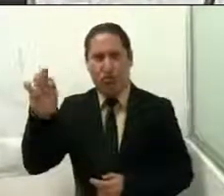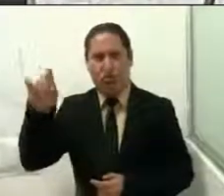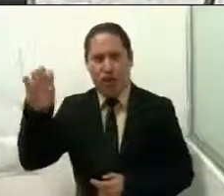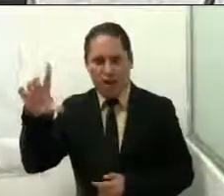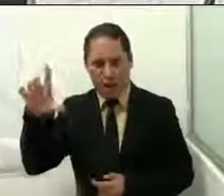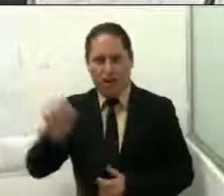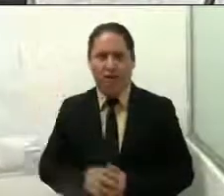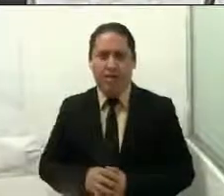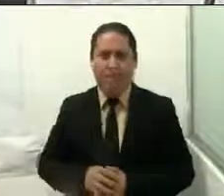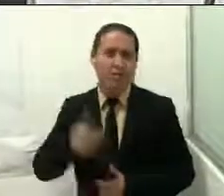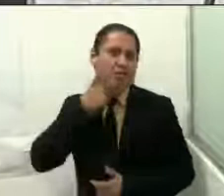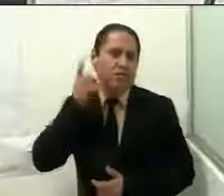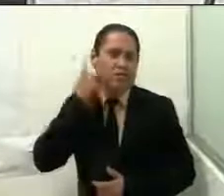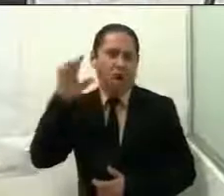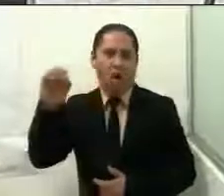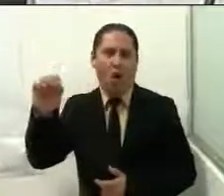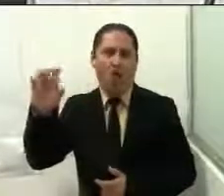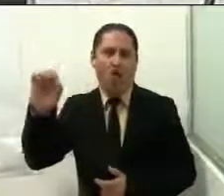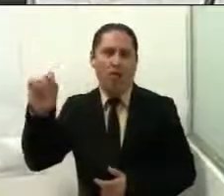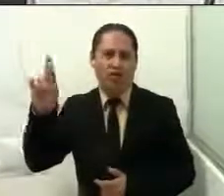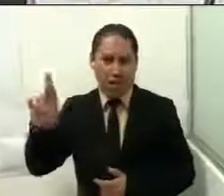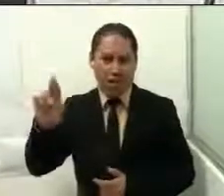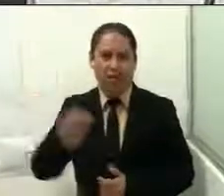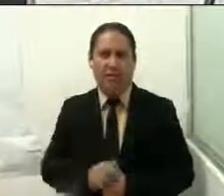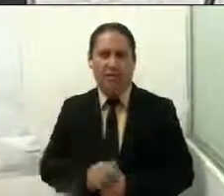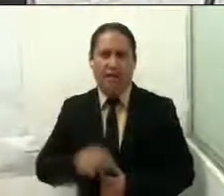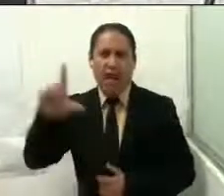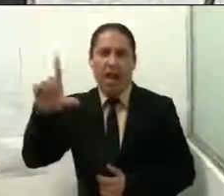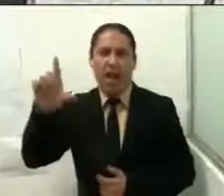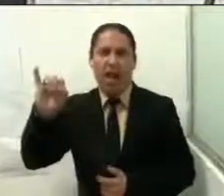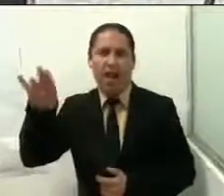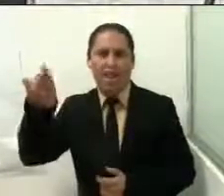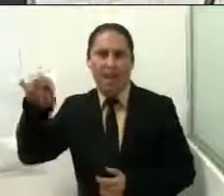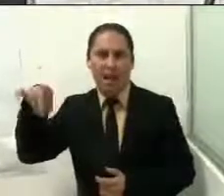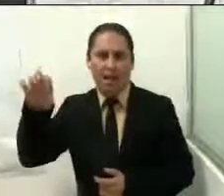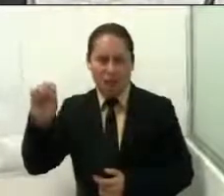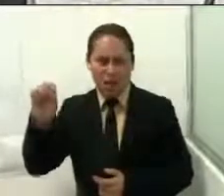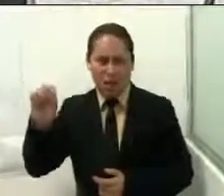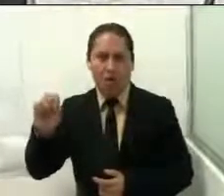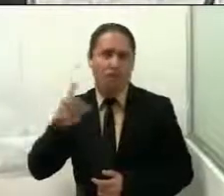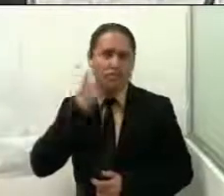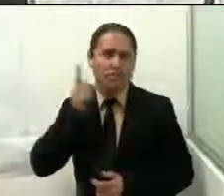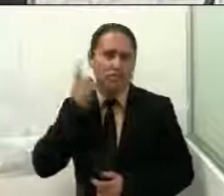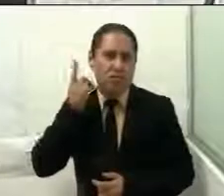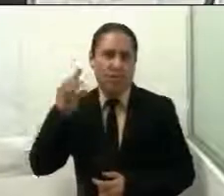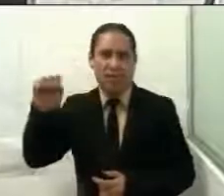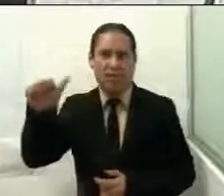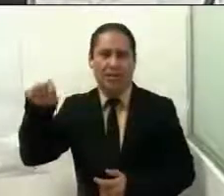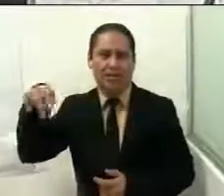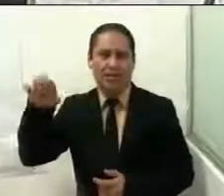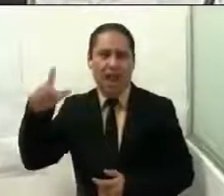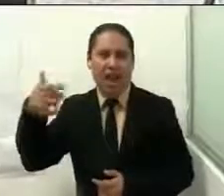oscar balboa reyes límbano domínguez román y santiago lópez hernández